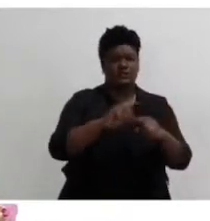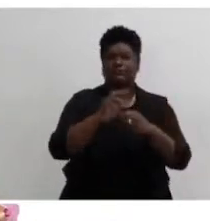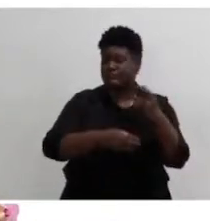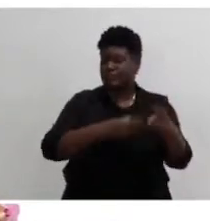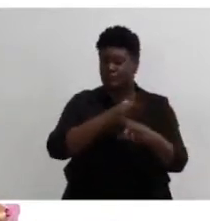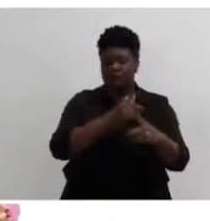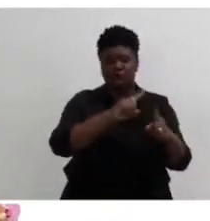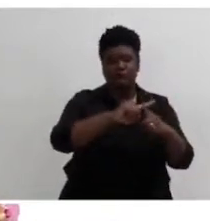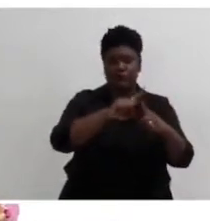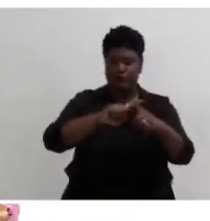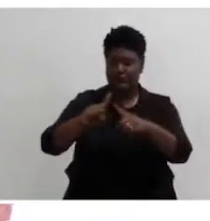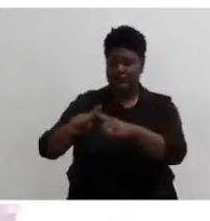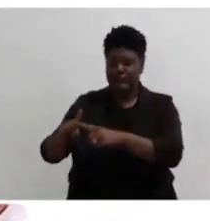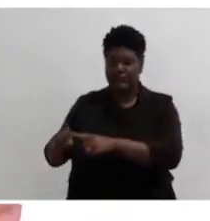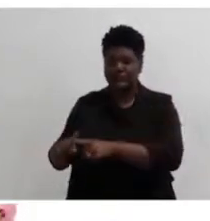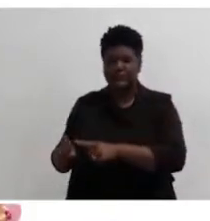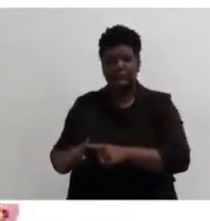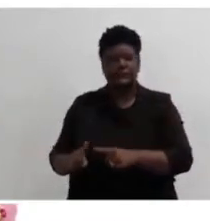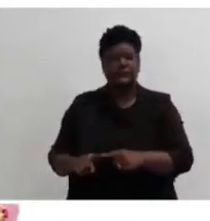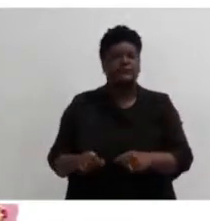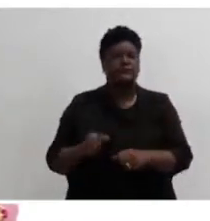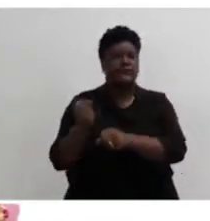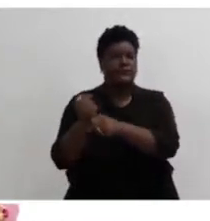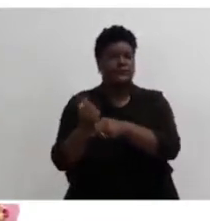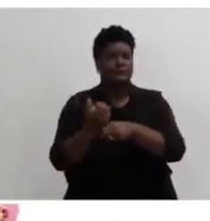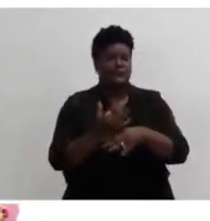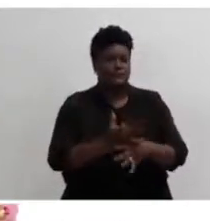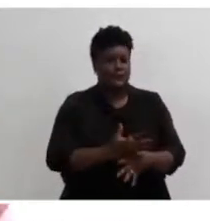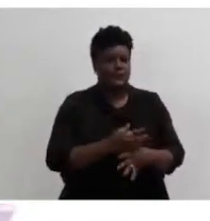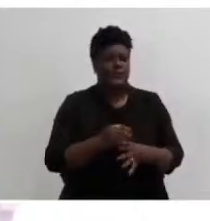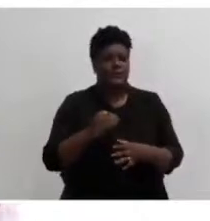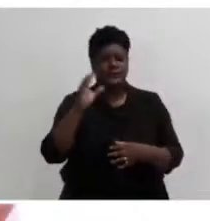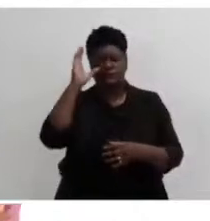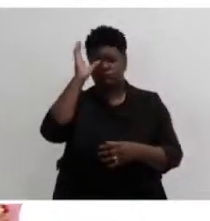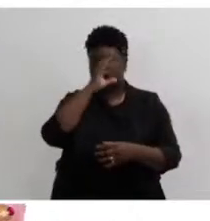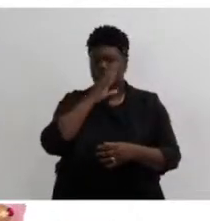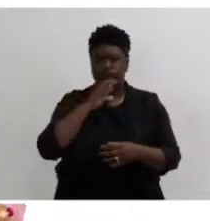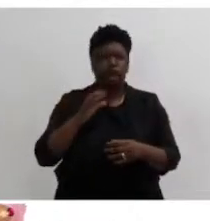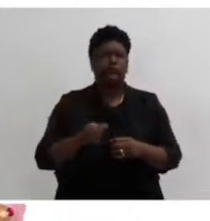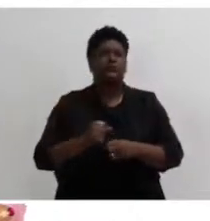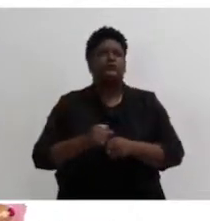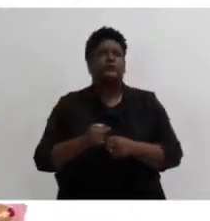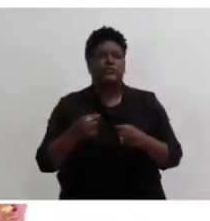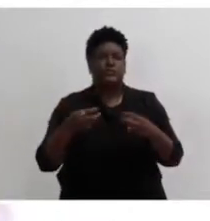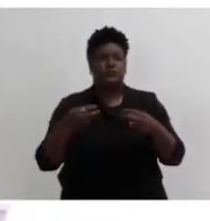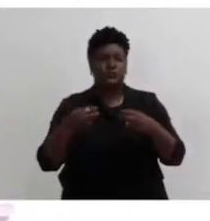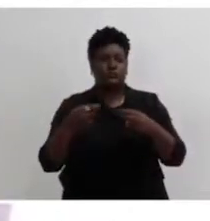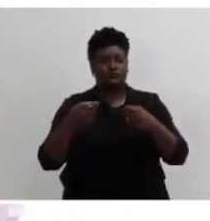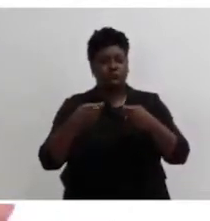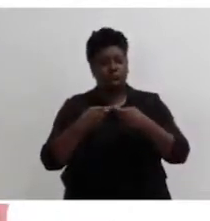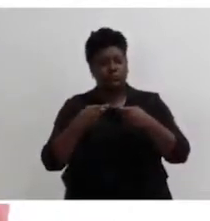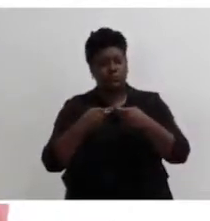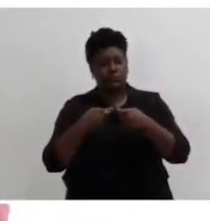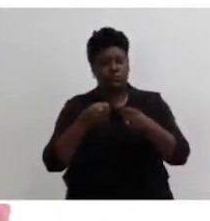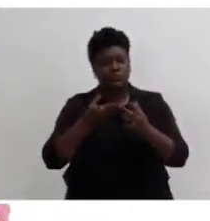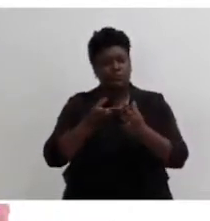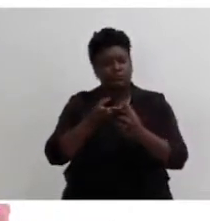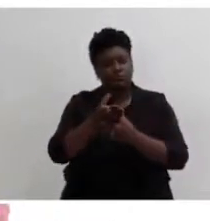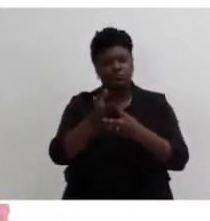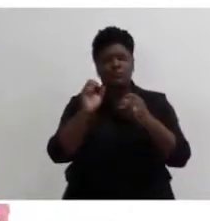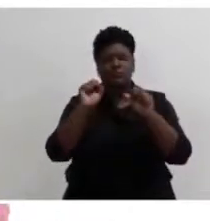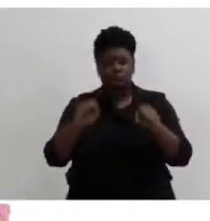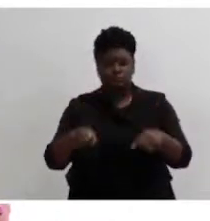de semiconductores. Nuestro reto ahora es motivar a miles de dominicanos a enfocarse en esta